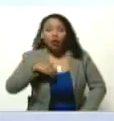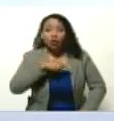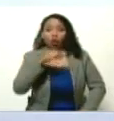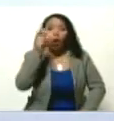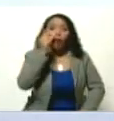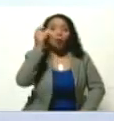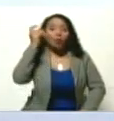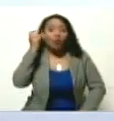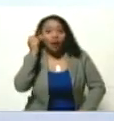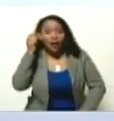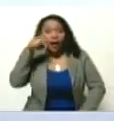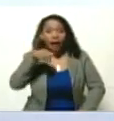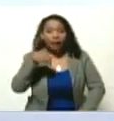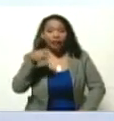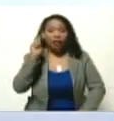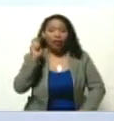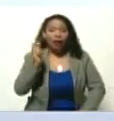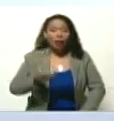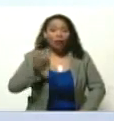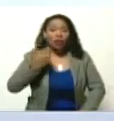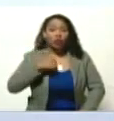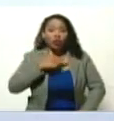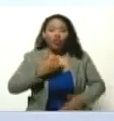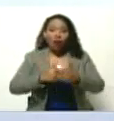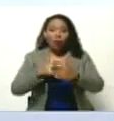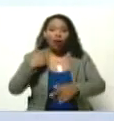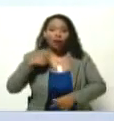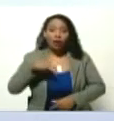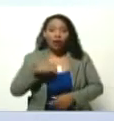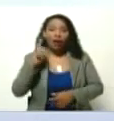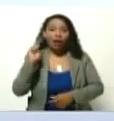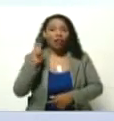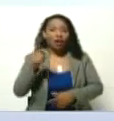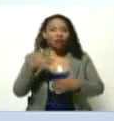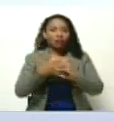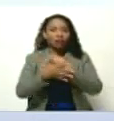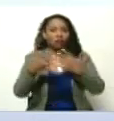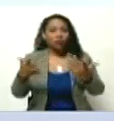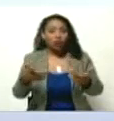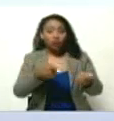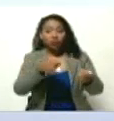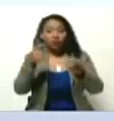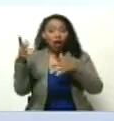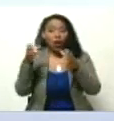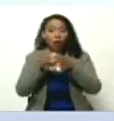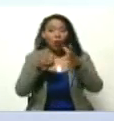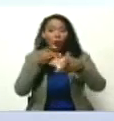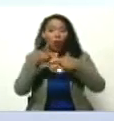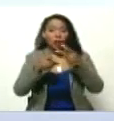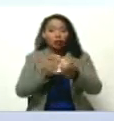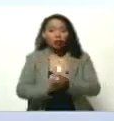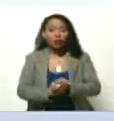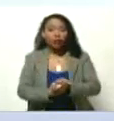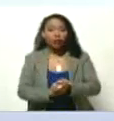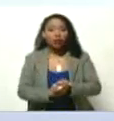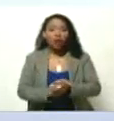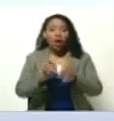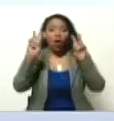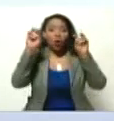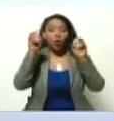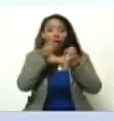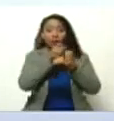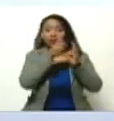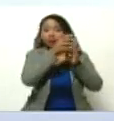hombres, en esta tarea que vamos a tener, la tarea de llevar al partido con una nueva